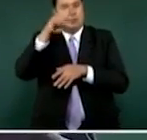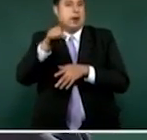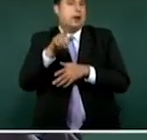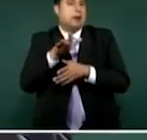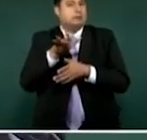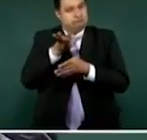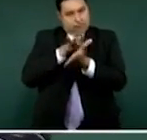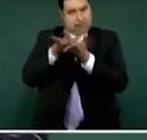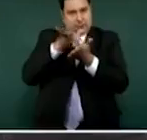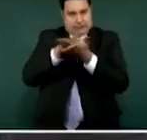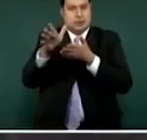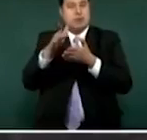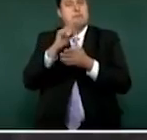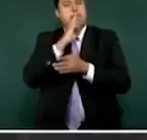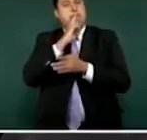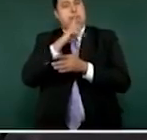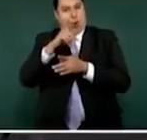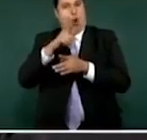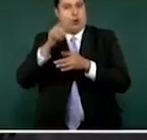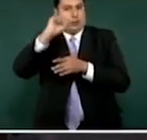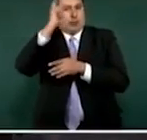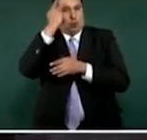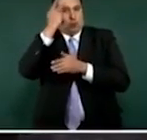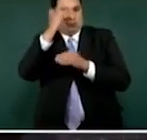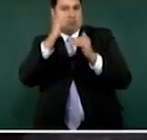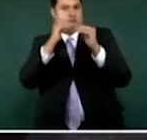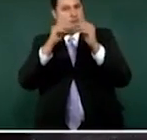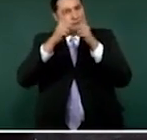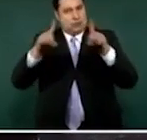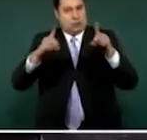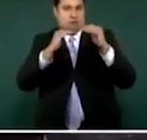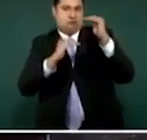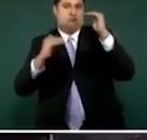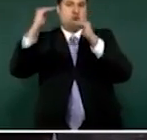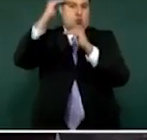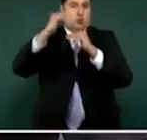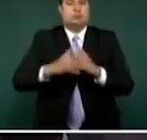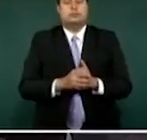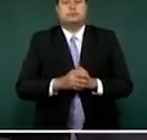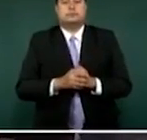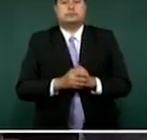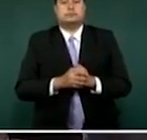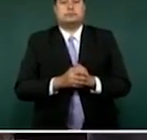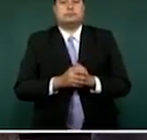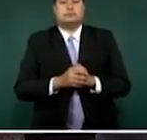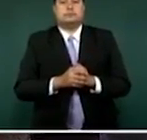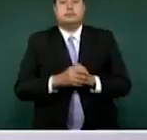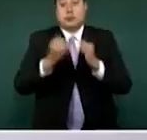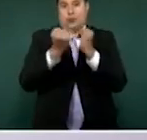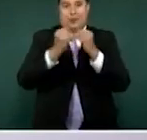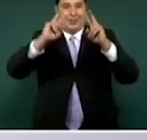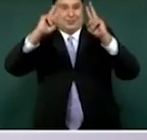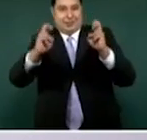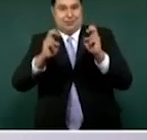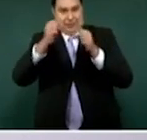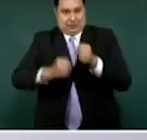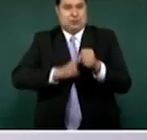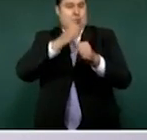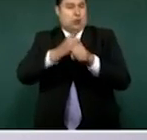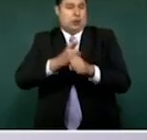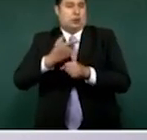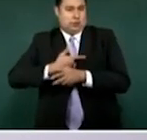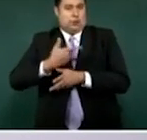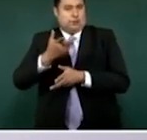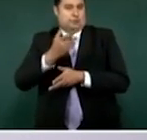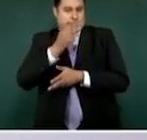de un desarrollo sustentable de San Luis Potosí. Por lo que se refiere al tema de seguridad, nada más reiterarle